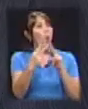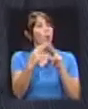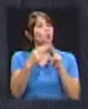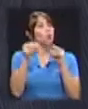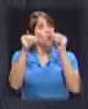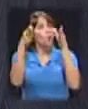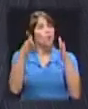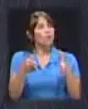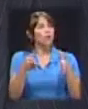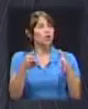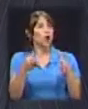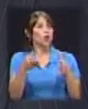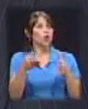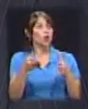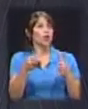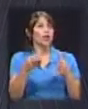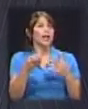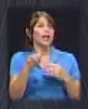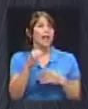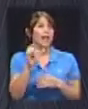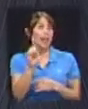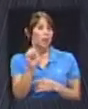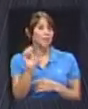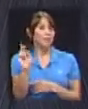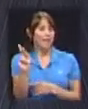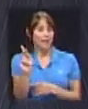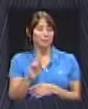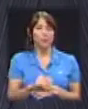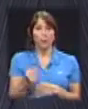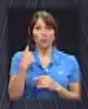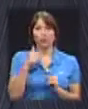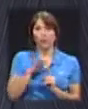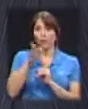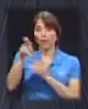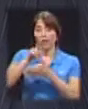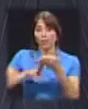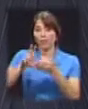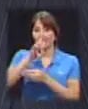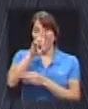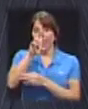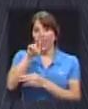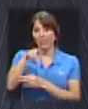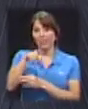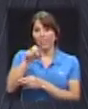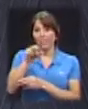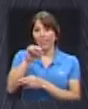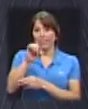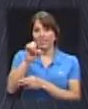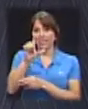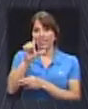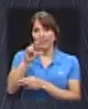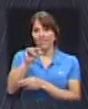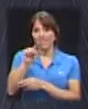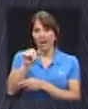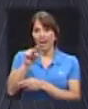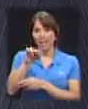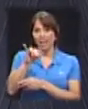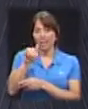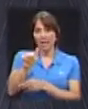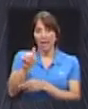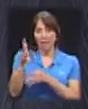Mire, yo fui a hacer mis estudios de doctorado a la Universidad de Pensilvania, caramba, fue hace tanto tiempo,